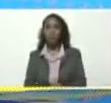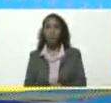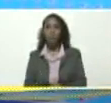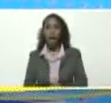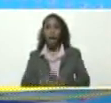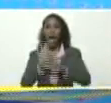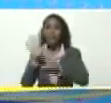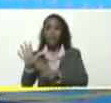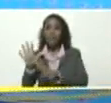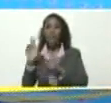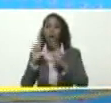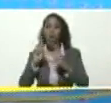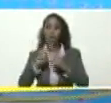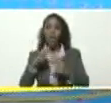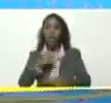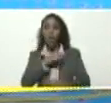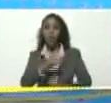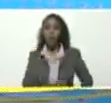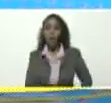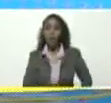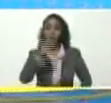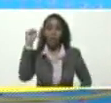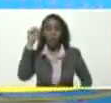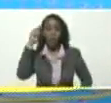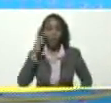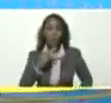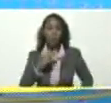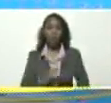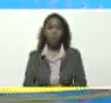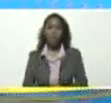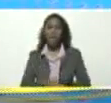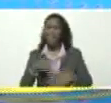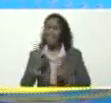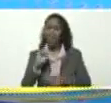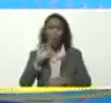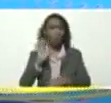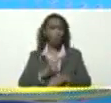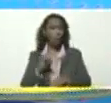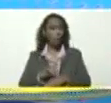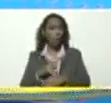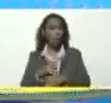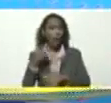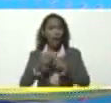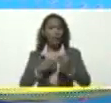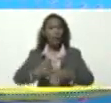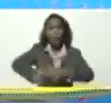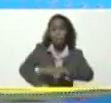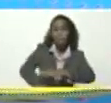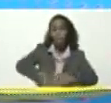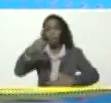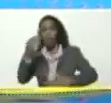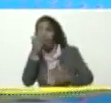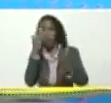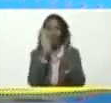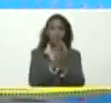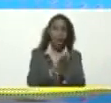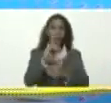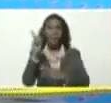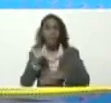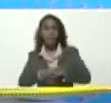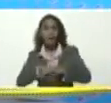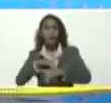así conocieron a nuestro libertador Simón Bolívar. ¿Qué no le tocó sortear, enfrentar, pasar al